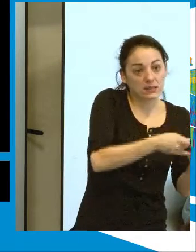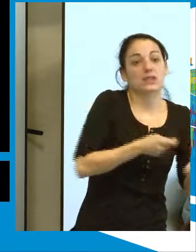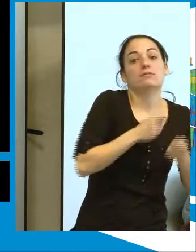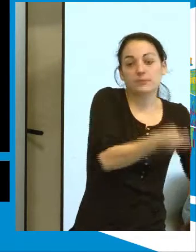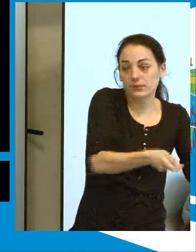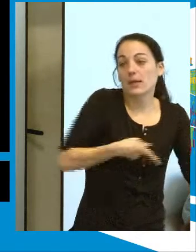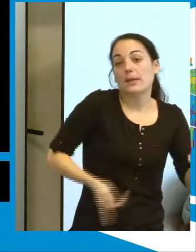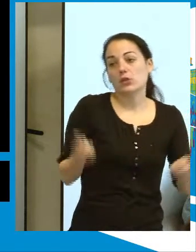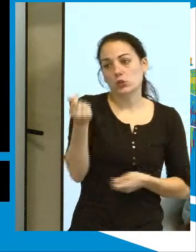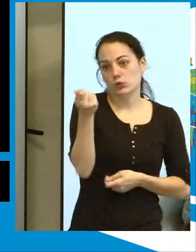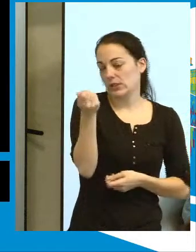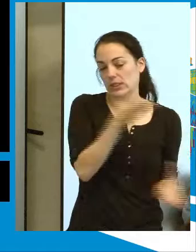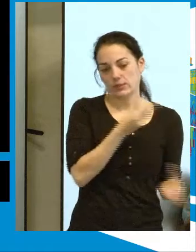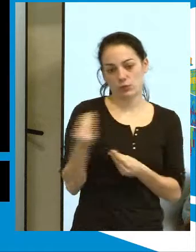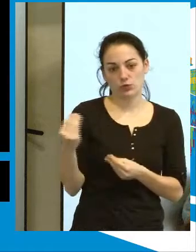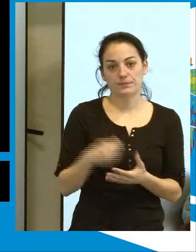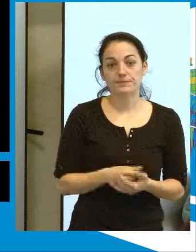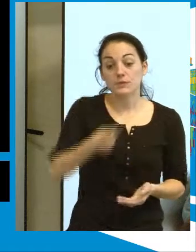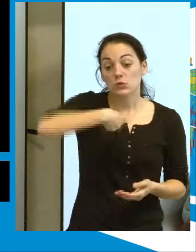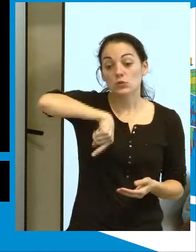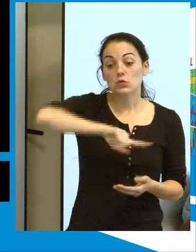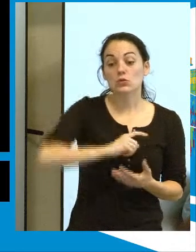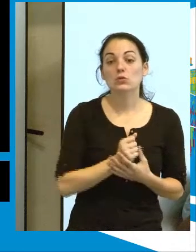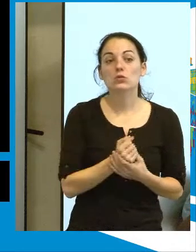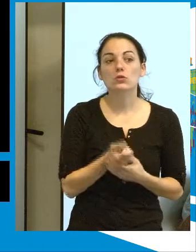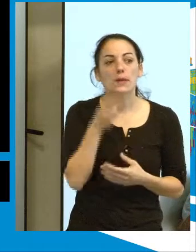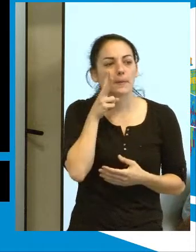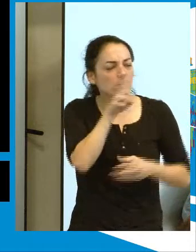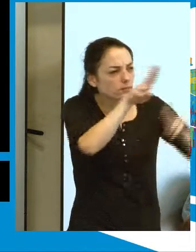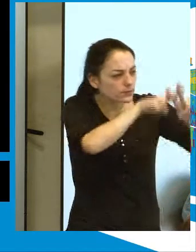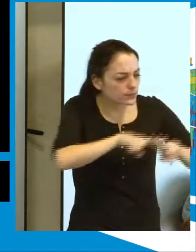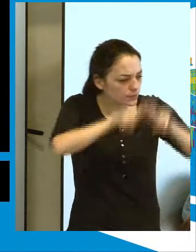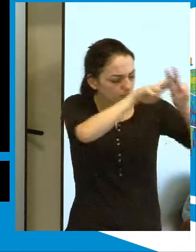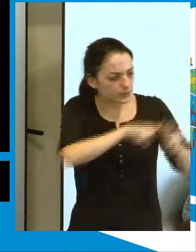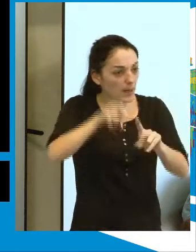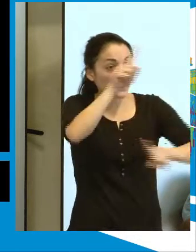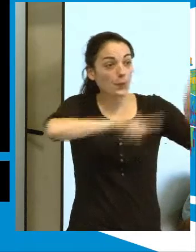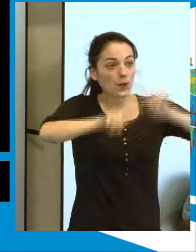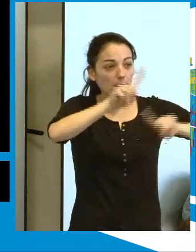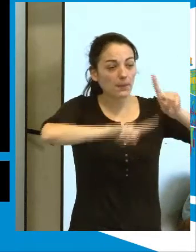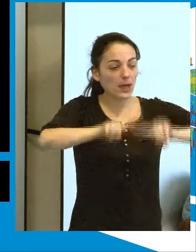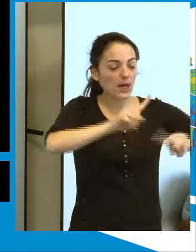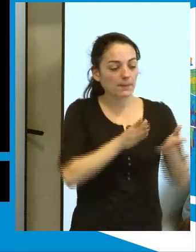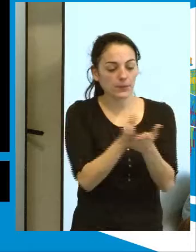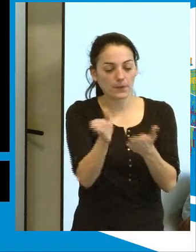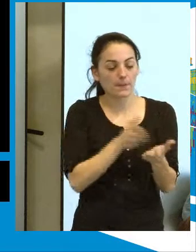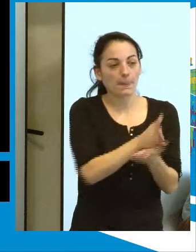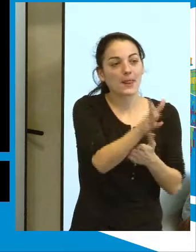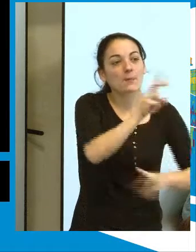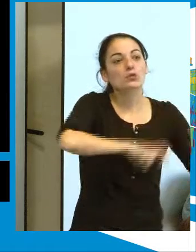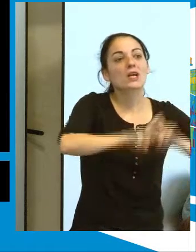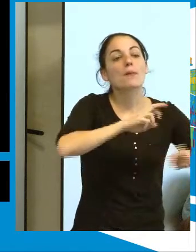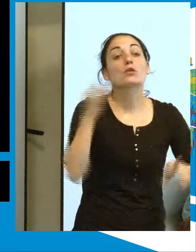económico es importante. Entonces, lo que nosotros estuvimos analizando y viendo ese problema de dos lados, buscábamos, de alguna